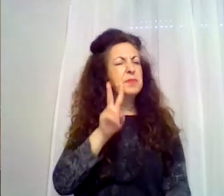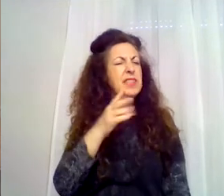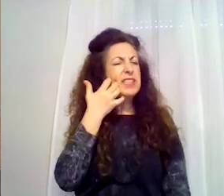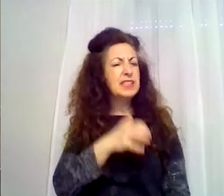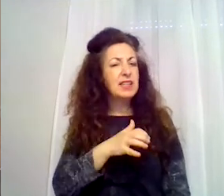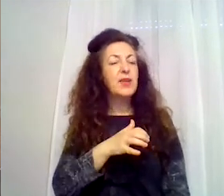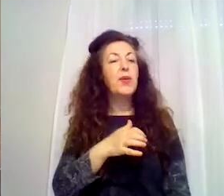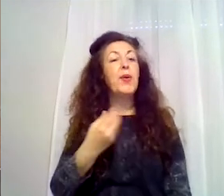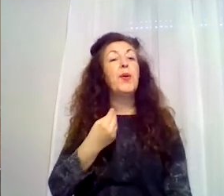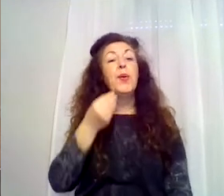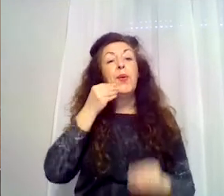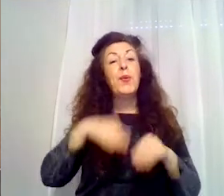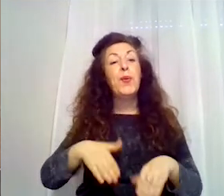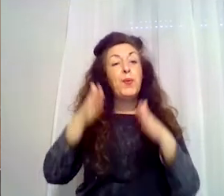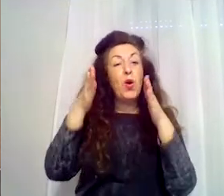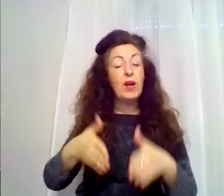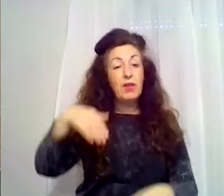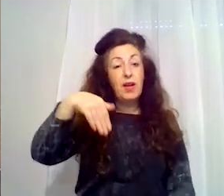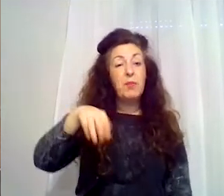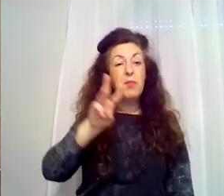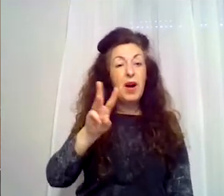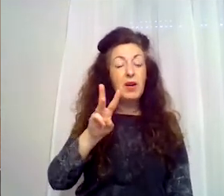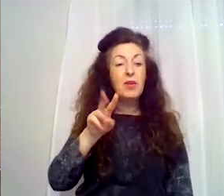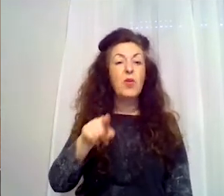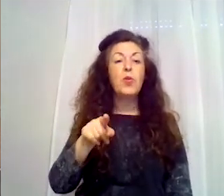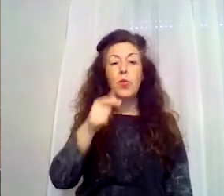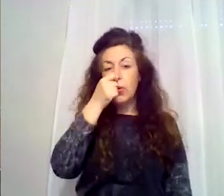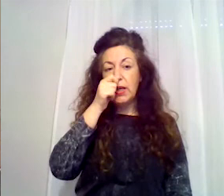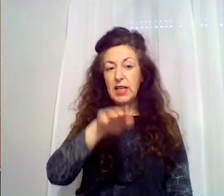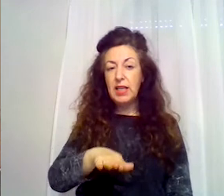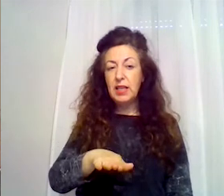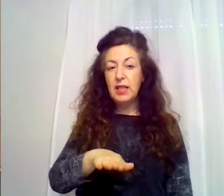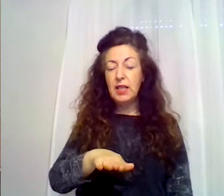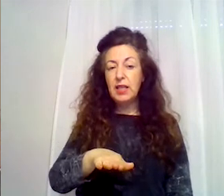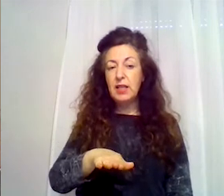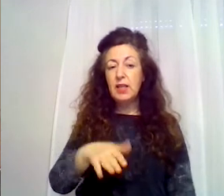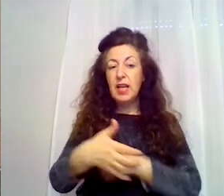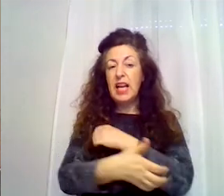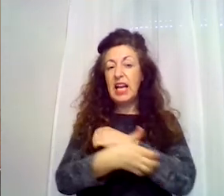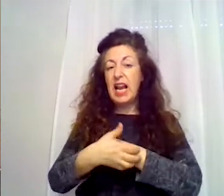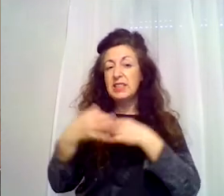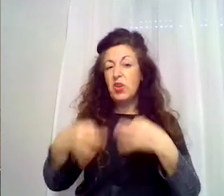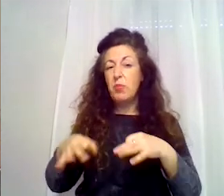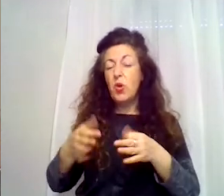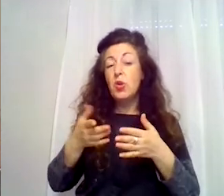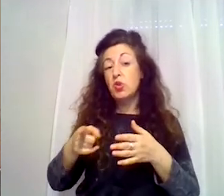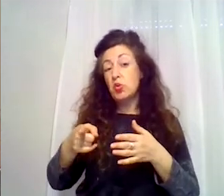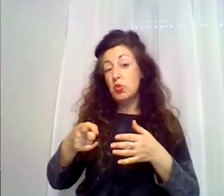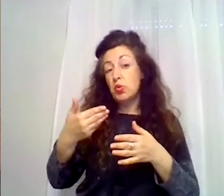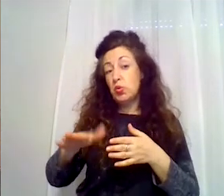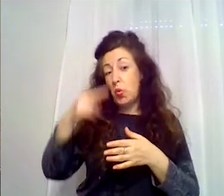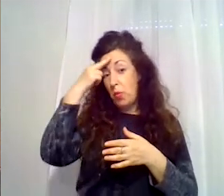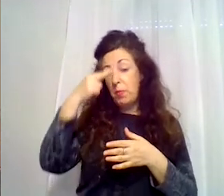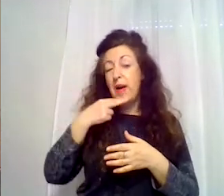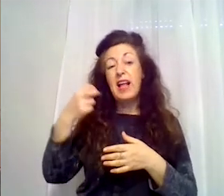de los autores clásicos, etc. Y todo eso hace emerger de nuevo un montón de ideas que durante la Edad Media, que yo